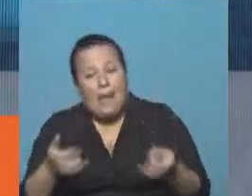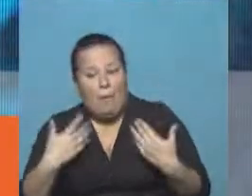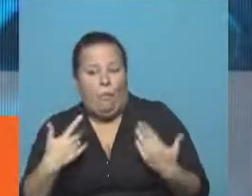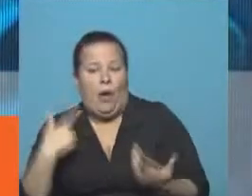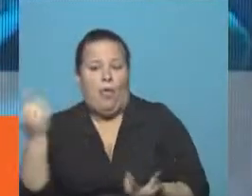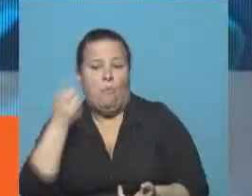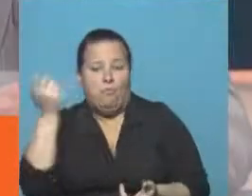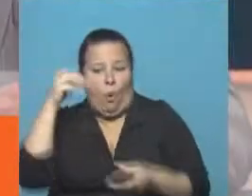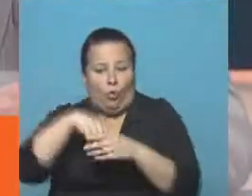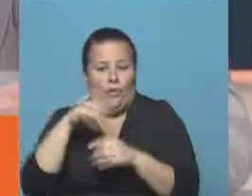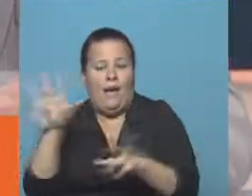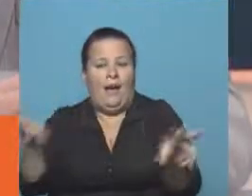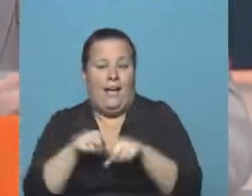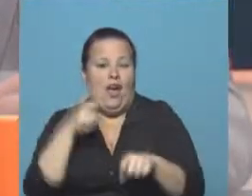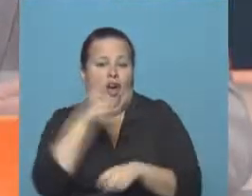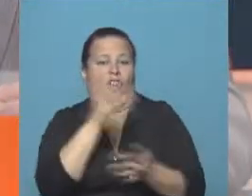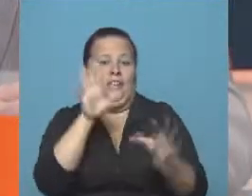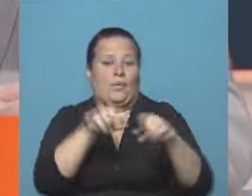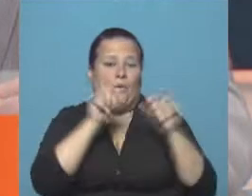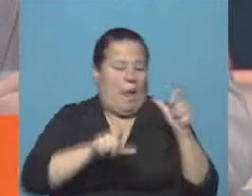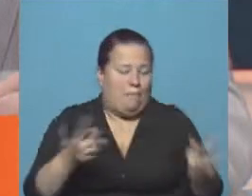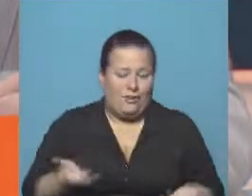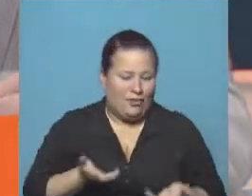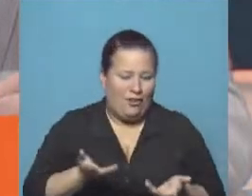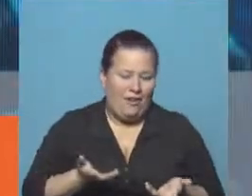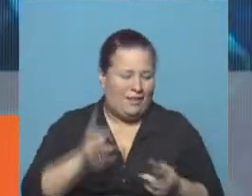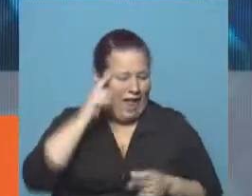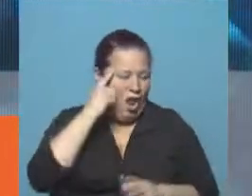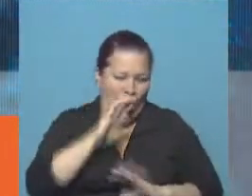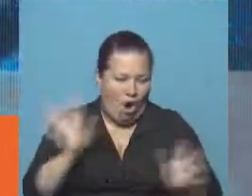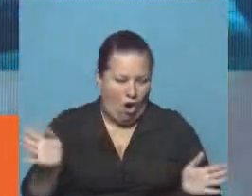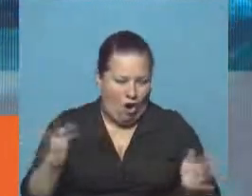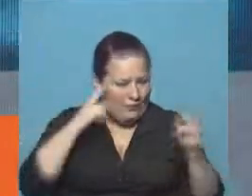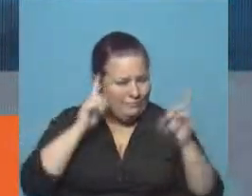poner prostíbulos a beneficio de evitar la trata de personas, y esto sería una locura.